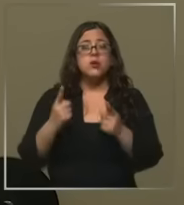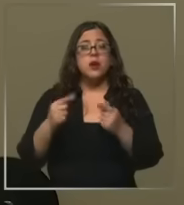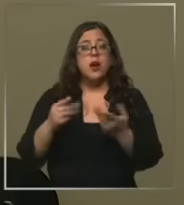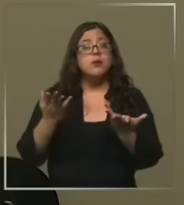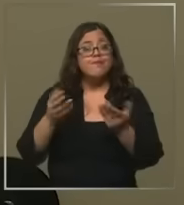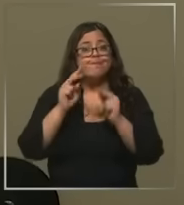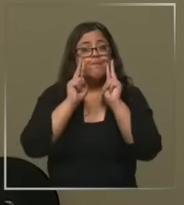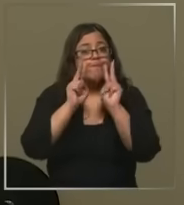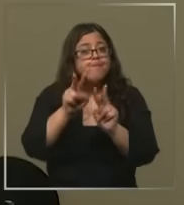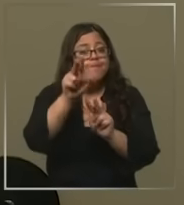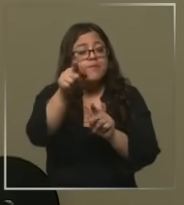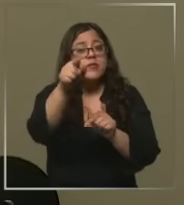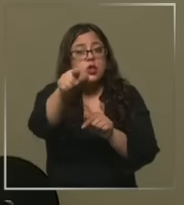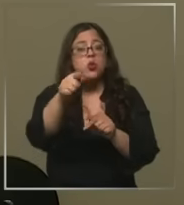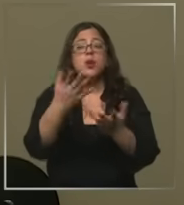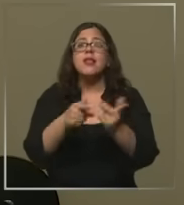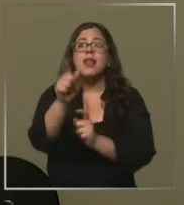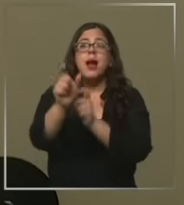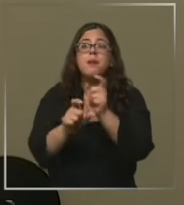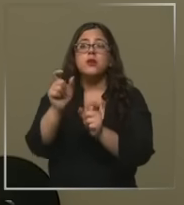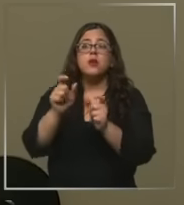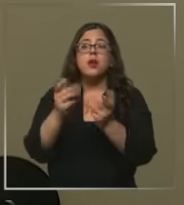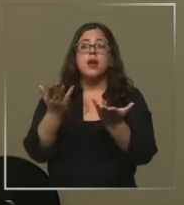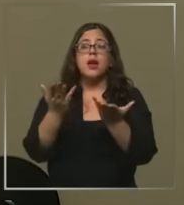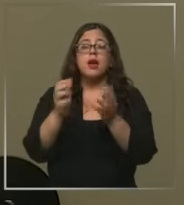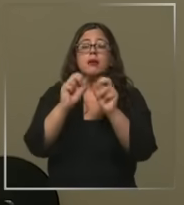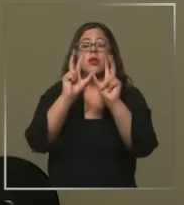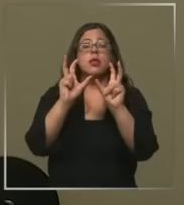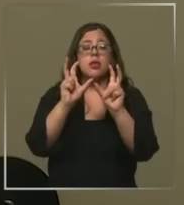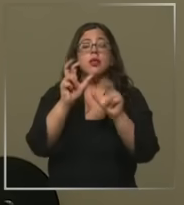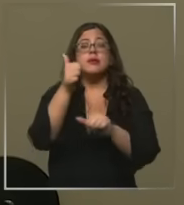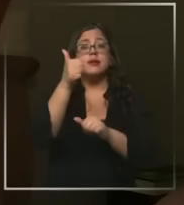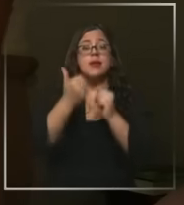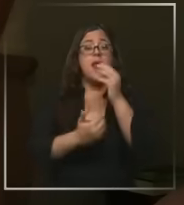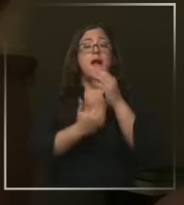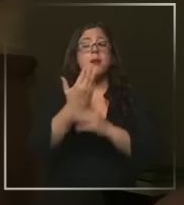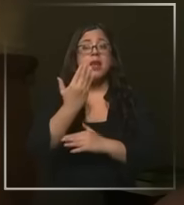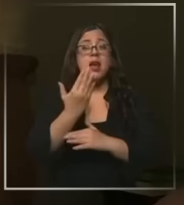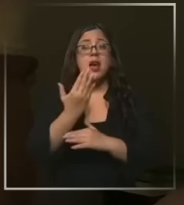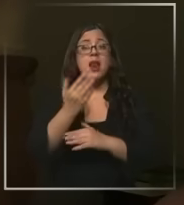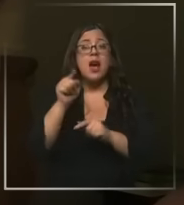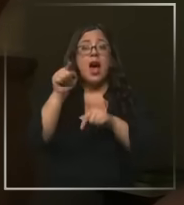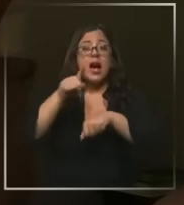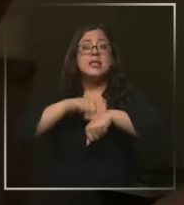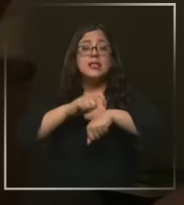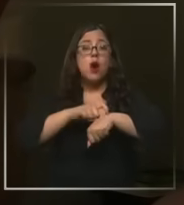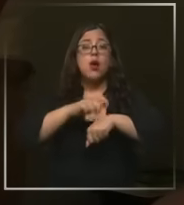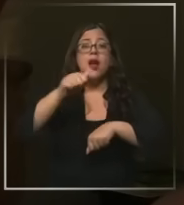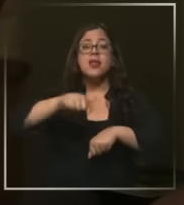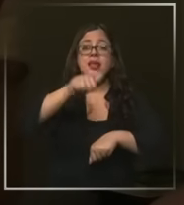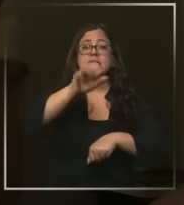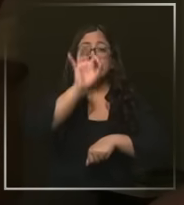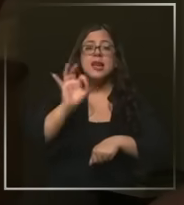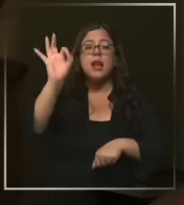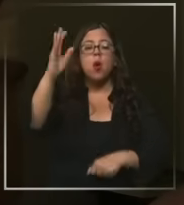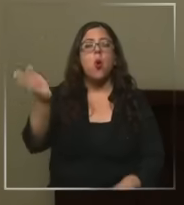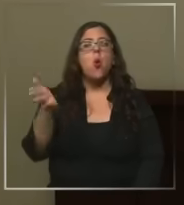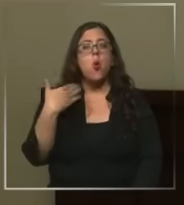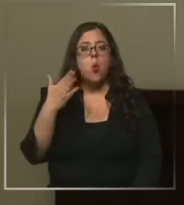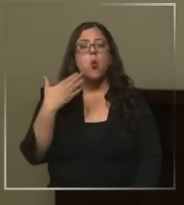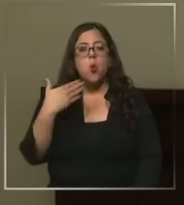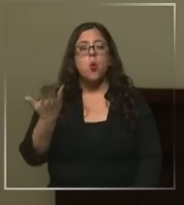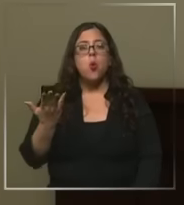Como escuchó, si usted es de las personas que se levanta, por ejemplo, a las 6 de la mañana, a esa hora habrá 16 grados de